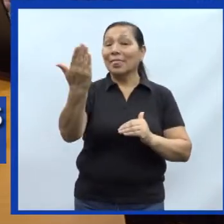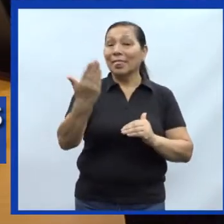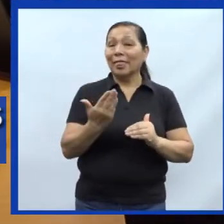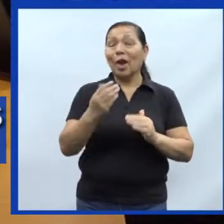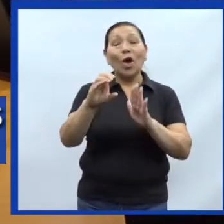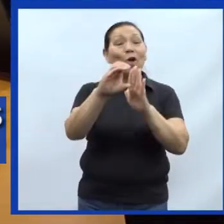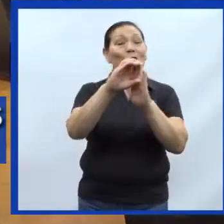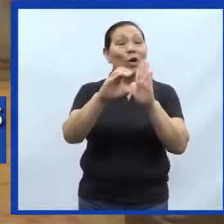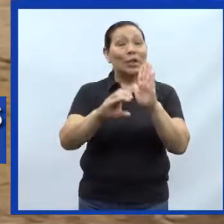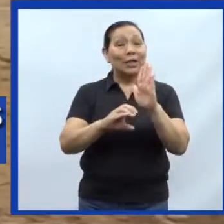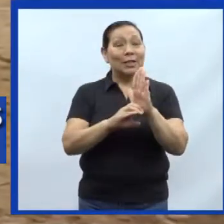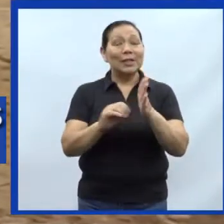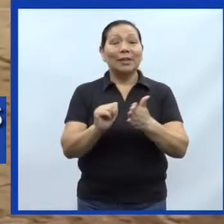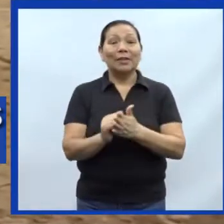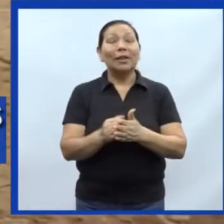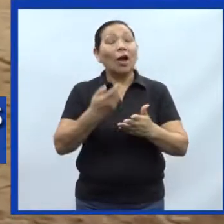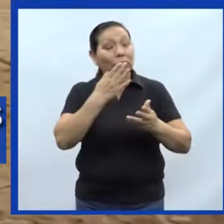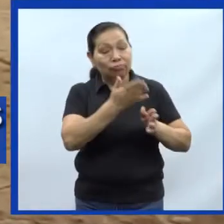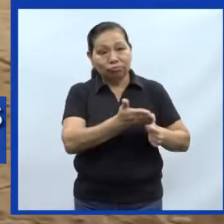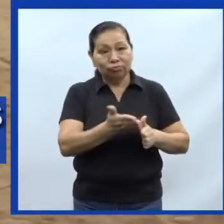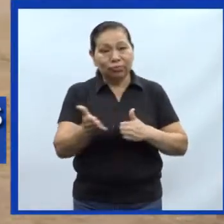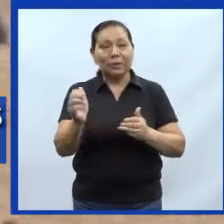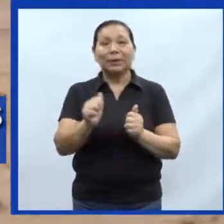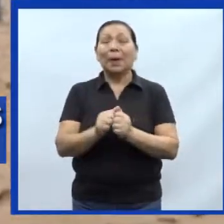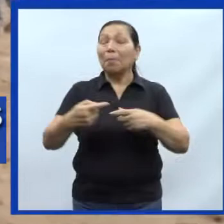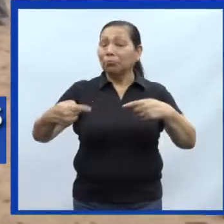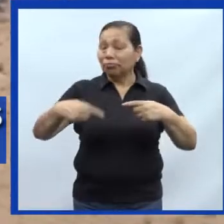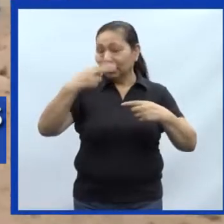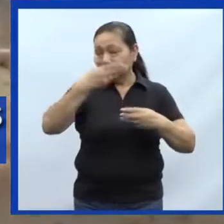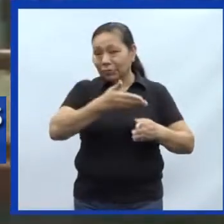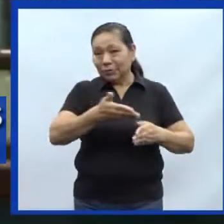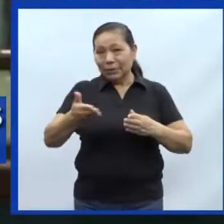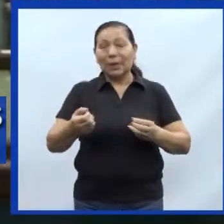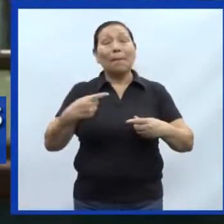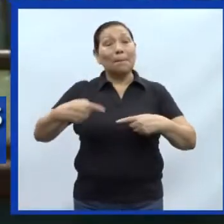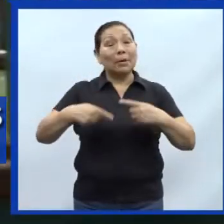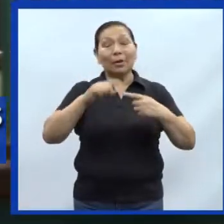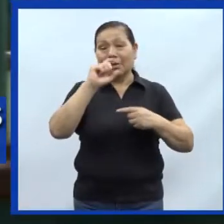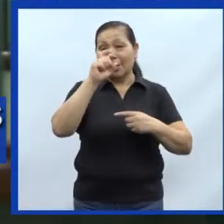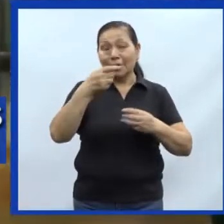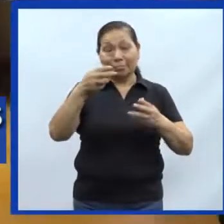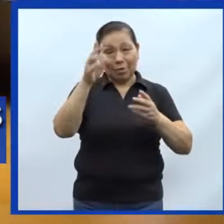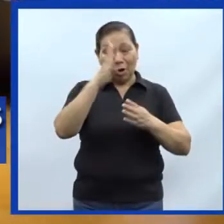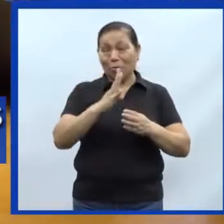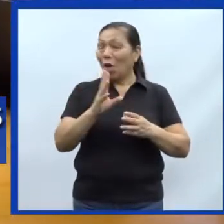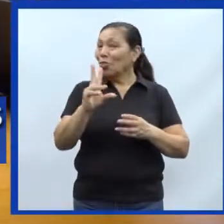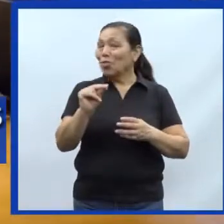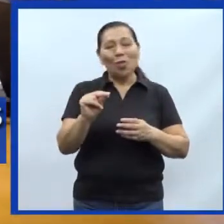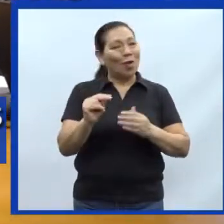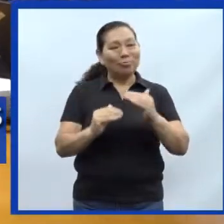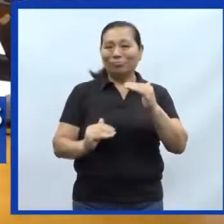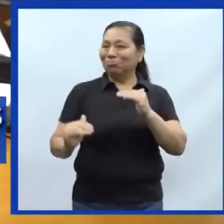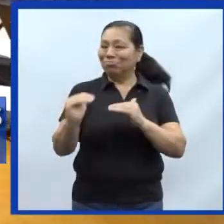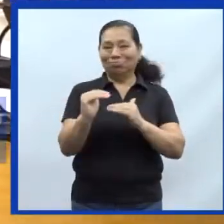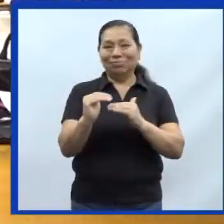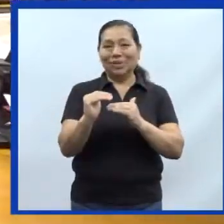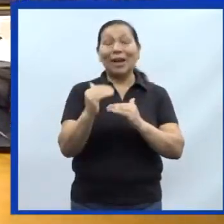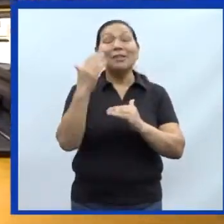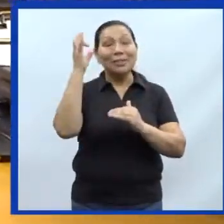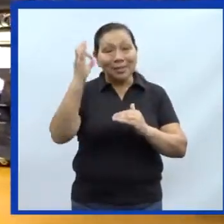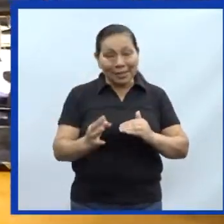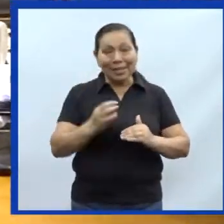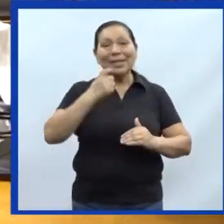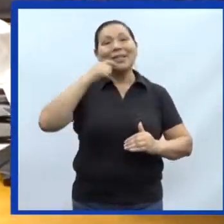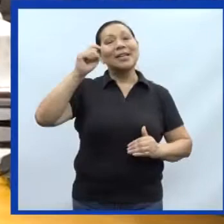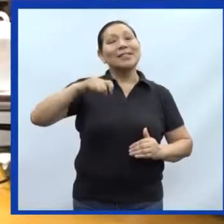la constitucionalidad de las corridas de toros, peleas de toros y peleas de gallos, al no haberse alcanzado los 5